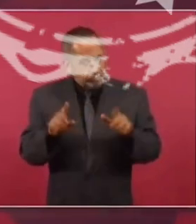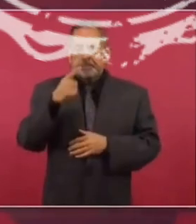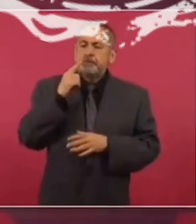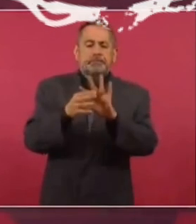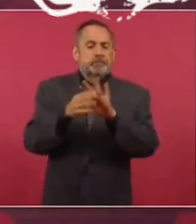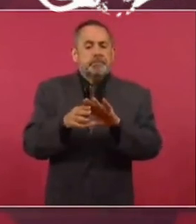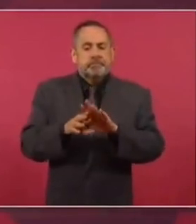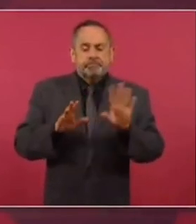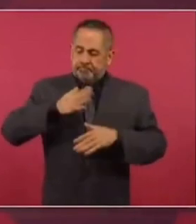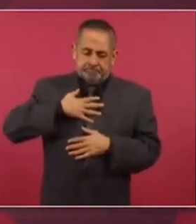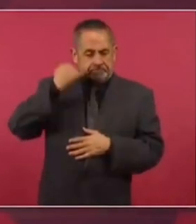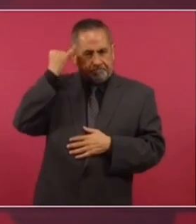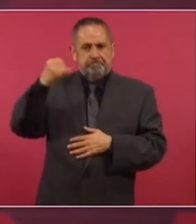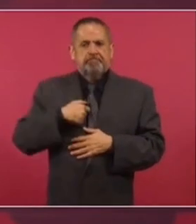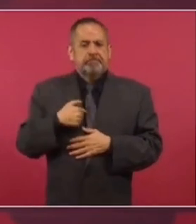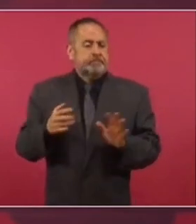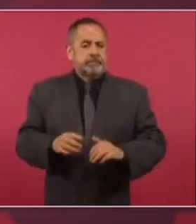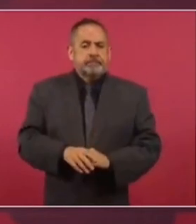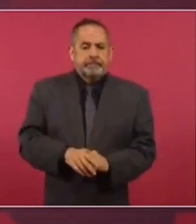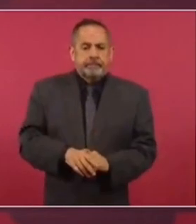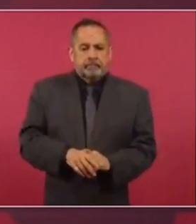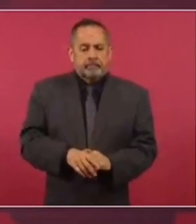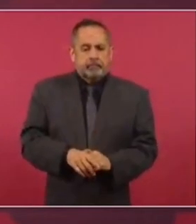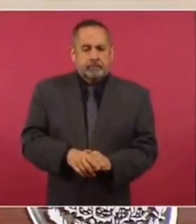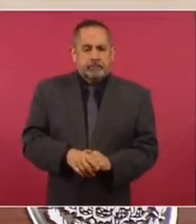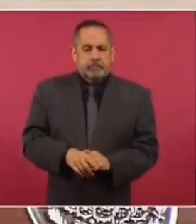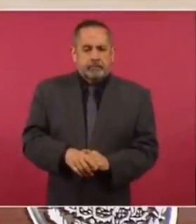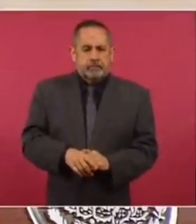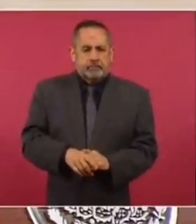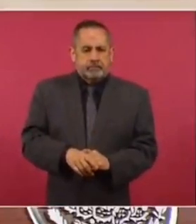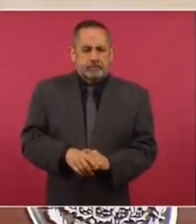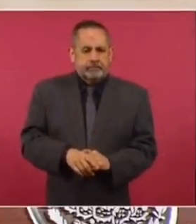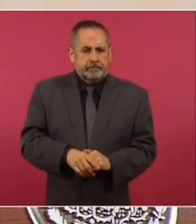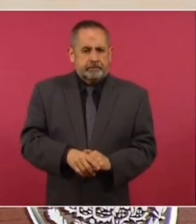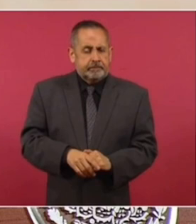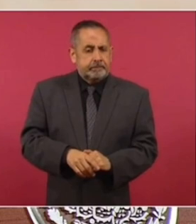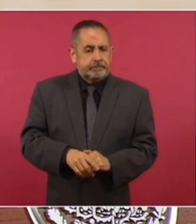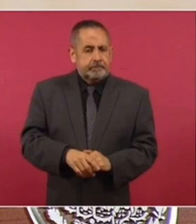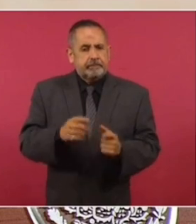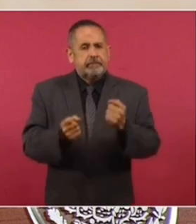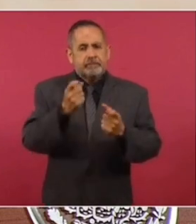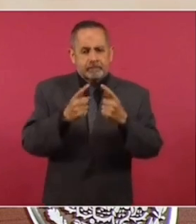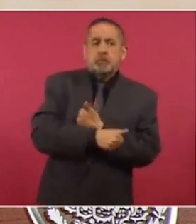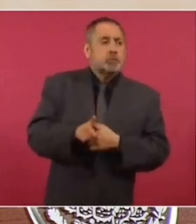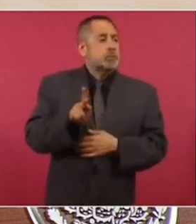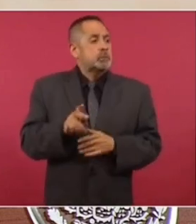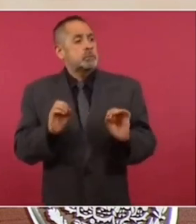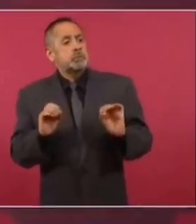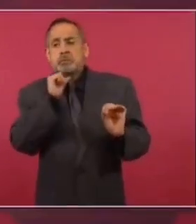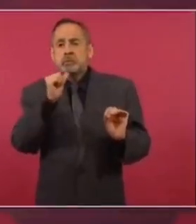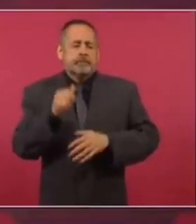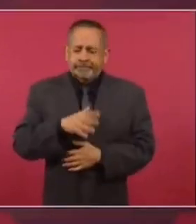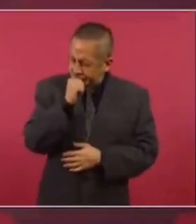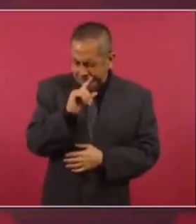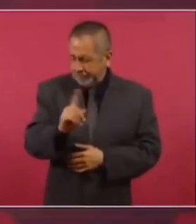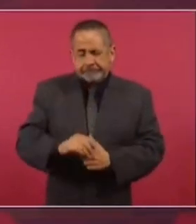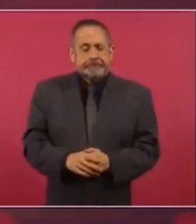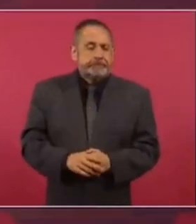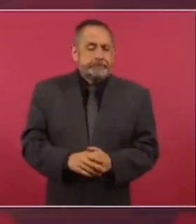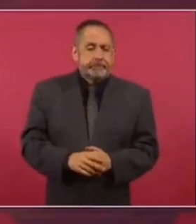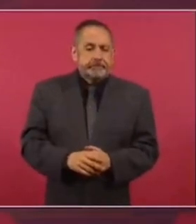que creo que hay cosas que no se pueden ocultar, e incluso